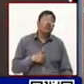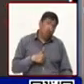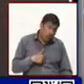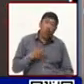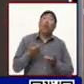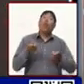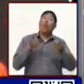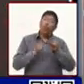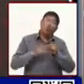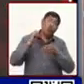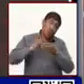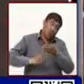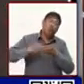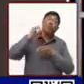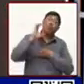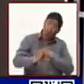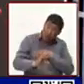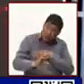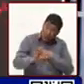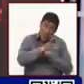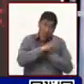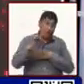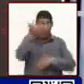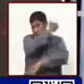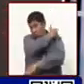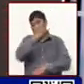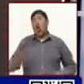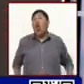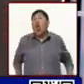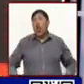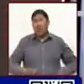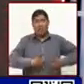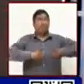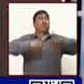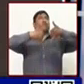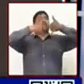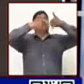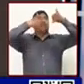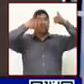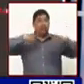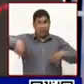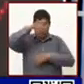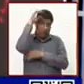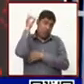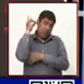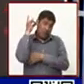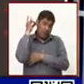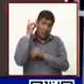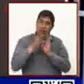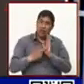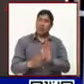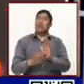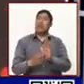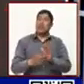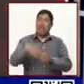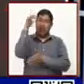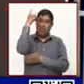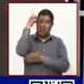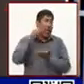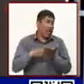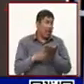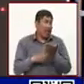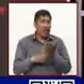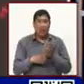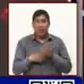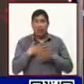primeros días del mes de octubre. Y recordando que Always salió campeón de la Copa Simón Bolívar y representará a nuestro país en este evento